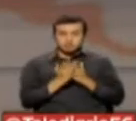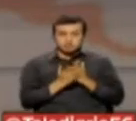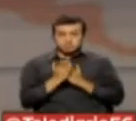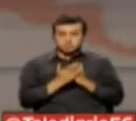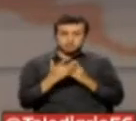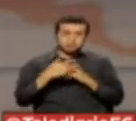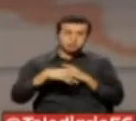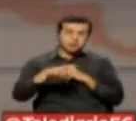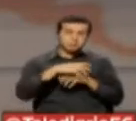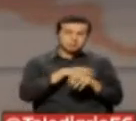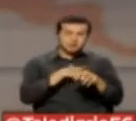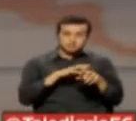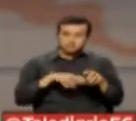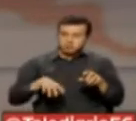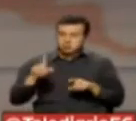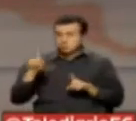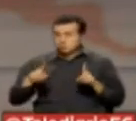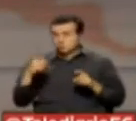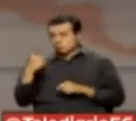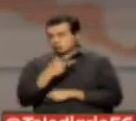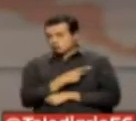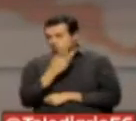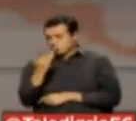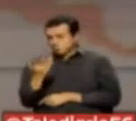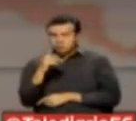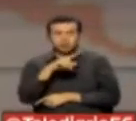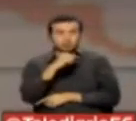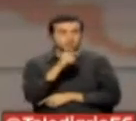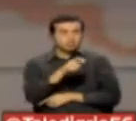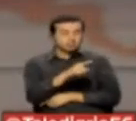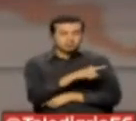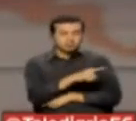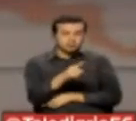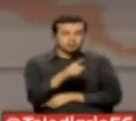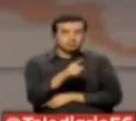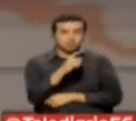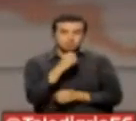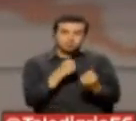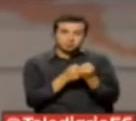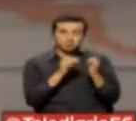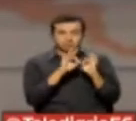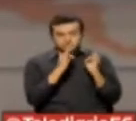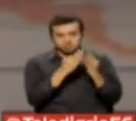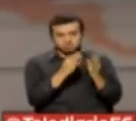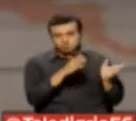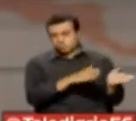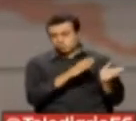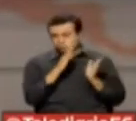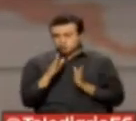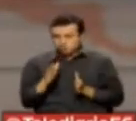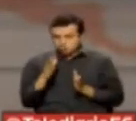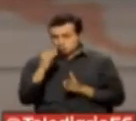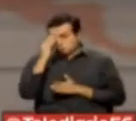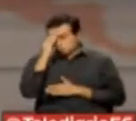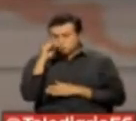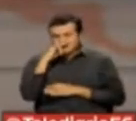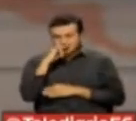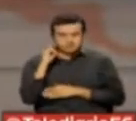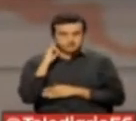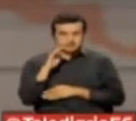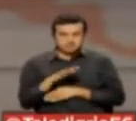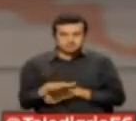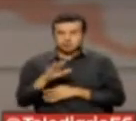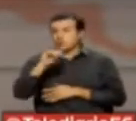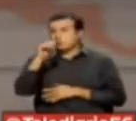fragmentados unos reciben vacunas otros reciben acompañamiento familiar otros de educación inicial